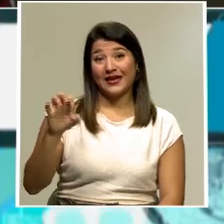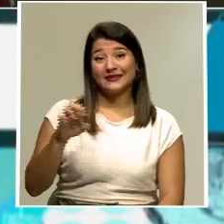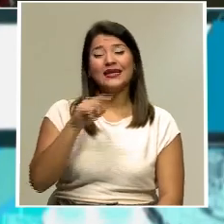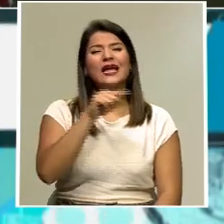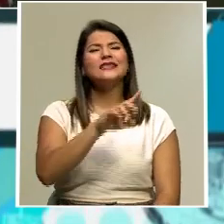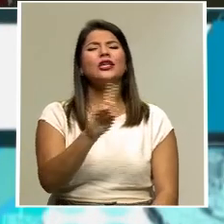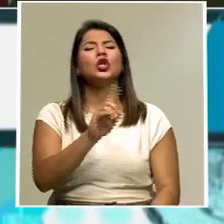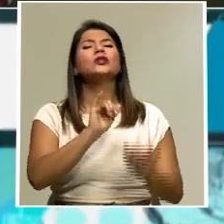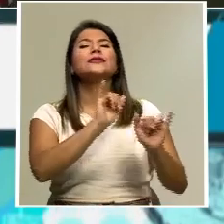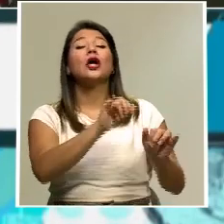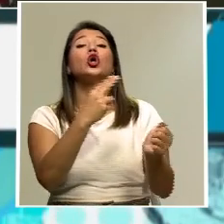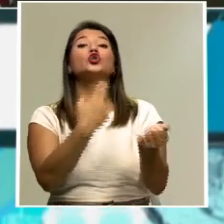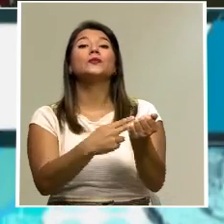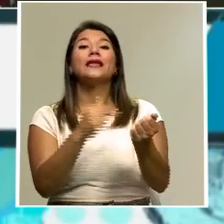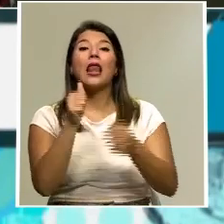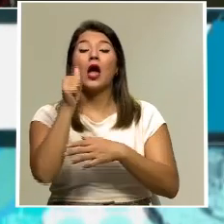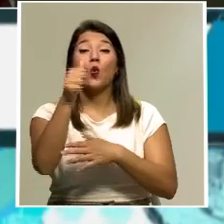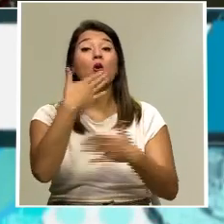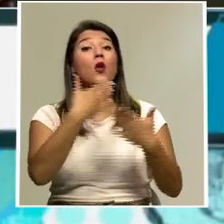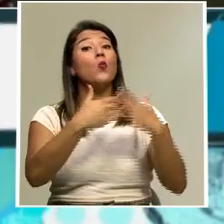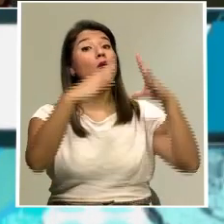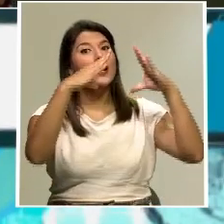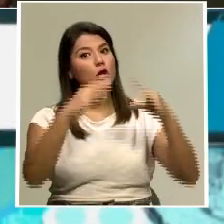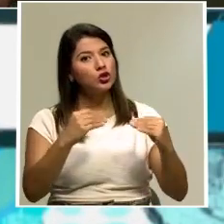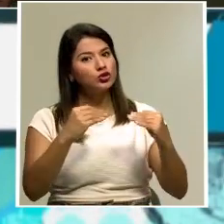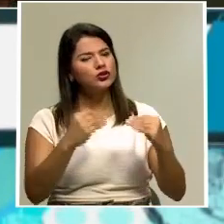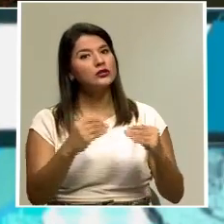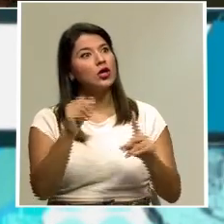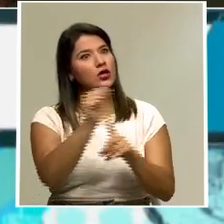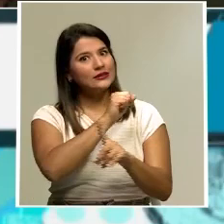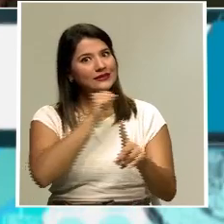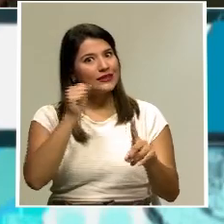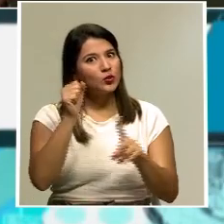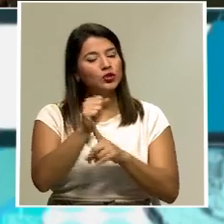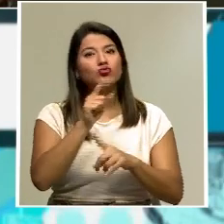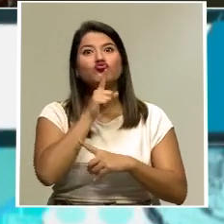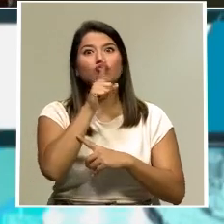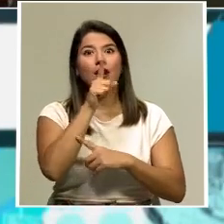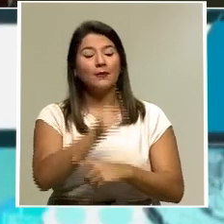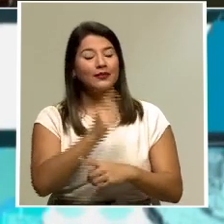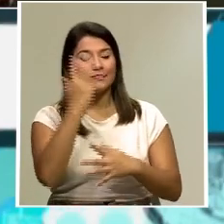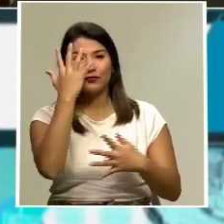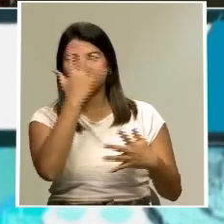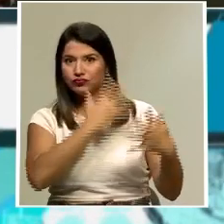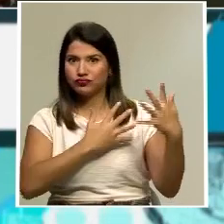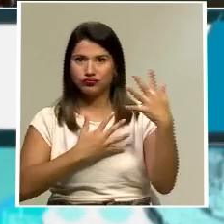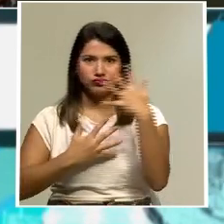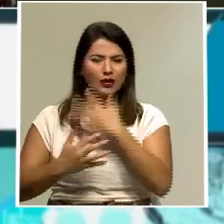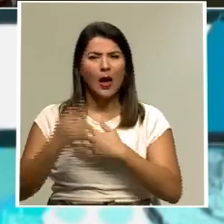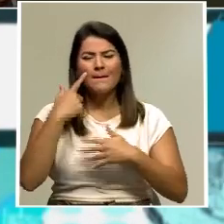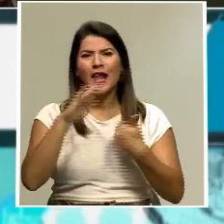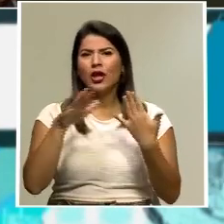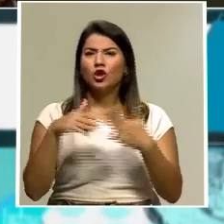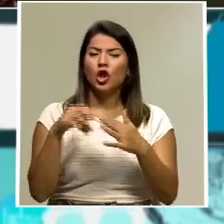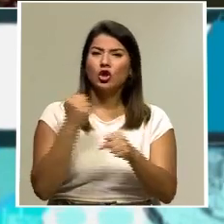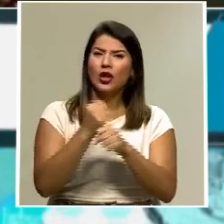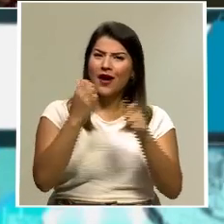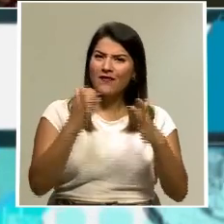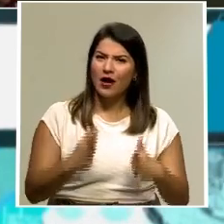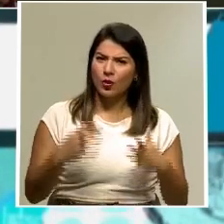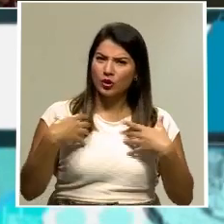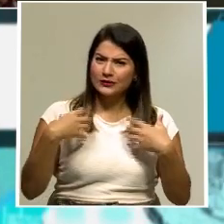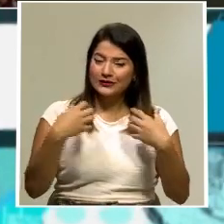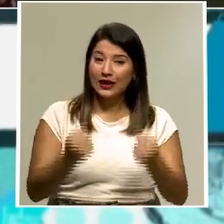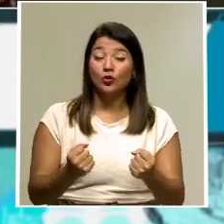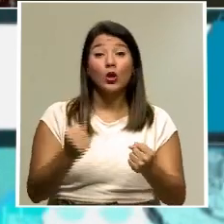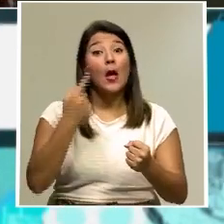informa. Buenas noches, Ana Marta. Una situación realmente desesperada para todo el personal de salud y para las